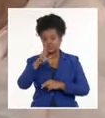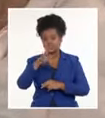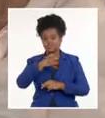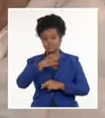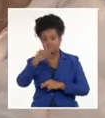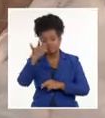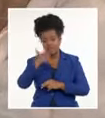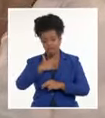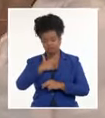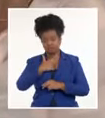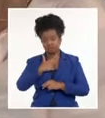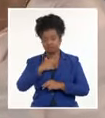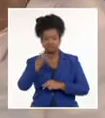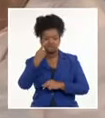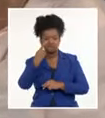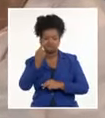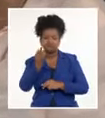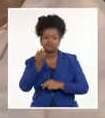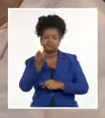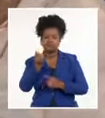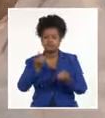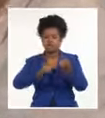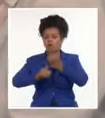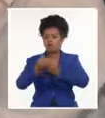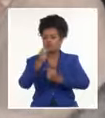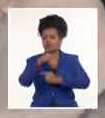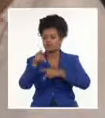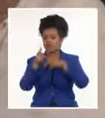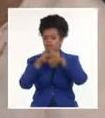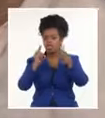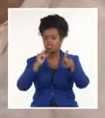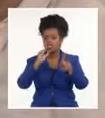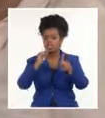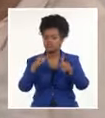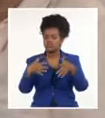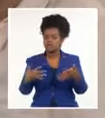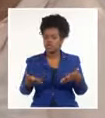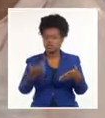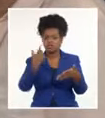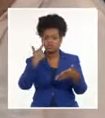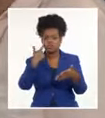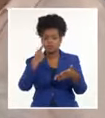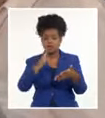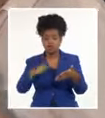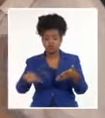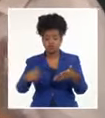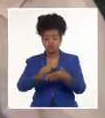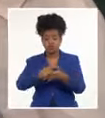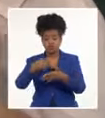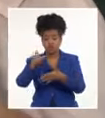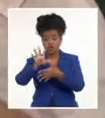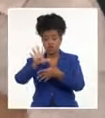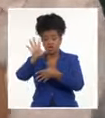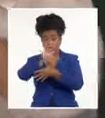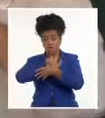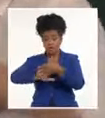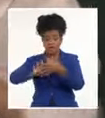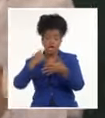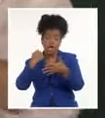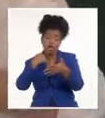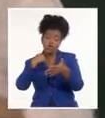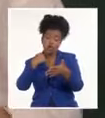en algunos sectores o algunos analistas han dicho que hay un reflujo hacia la izquierda en todo nuestro continente, después de muchos años en la